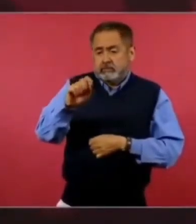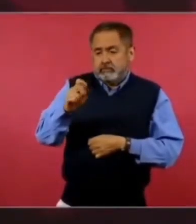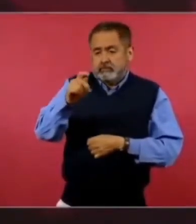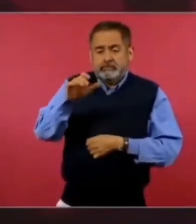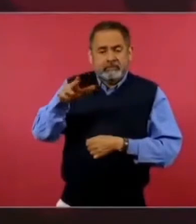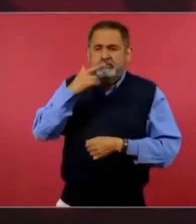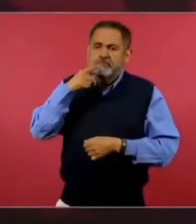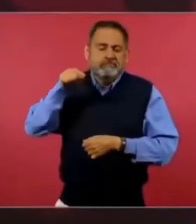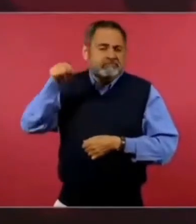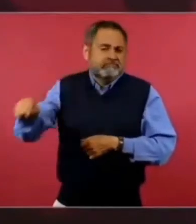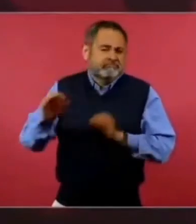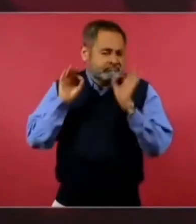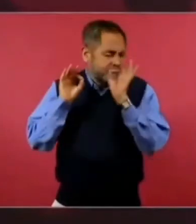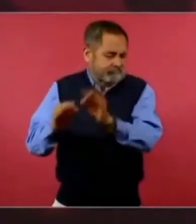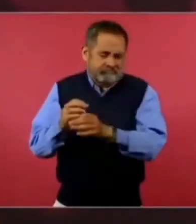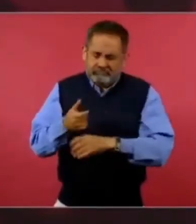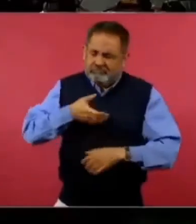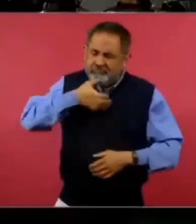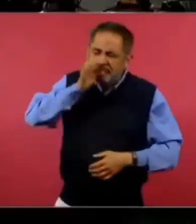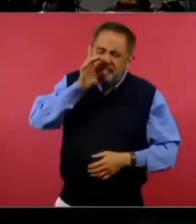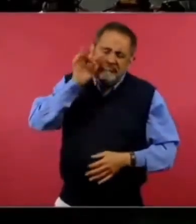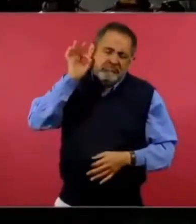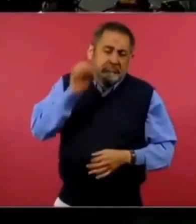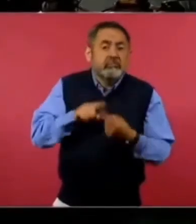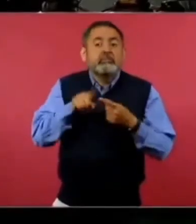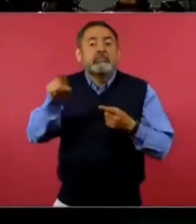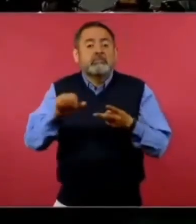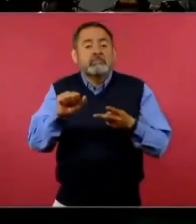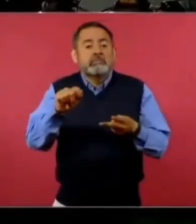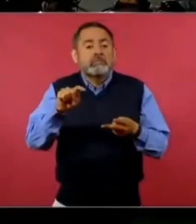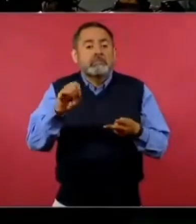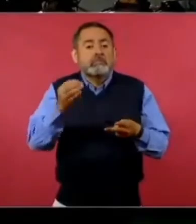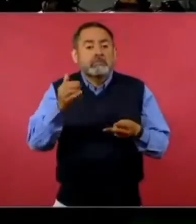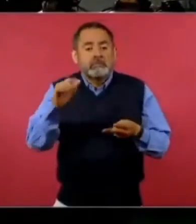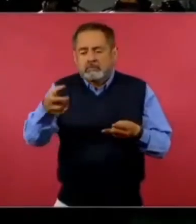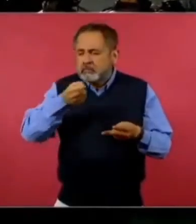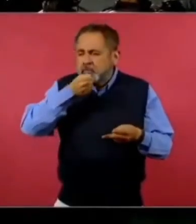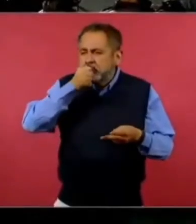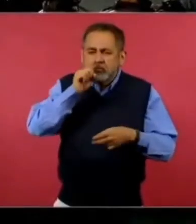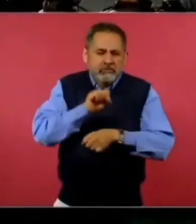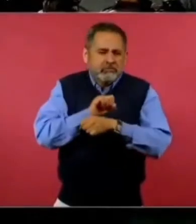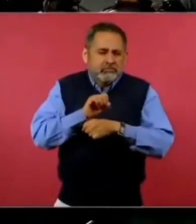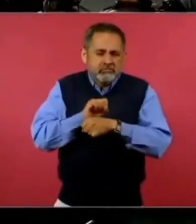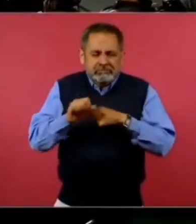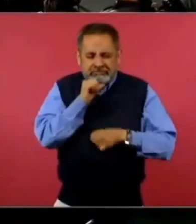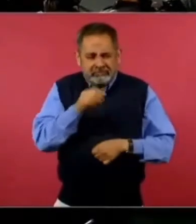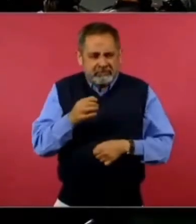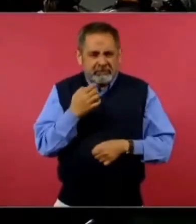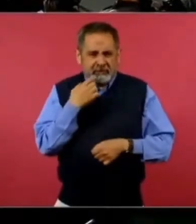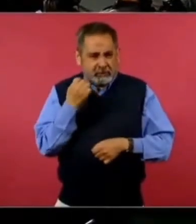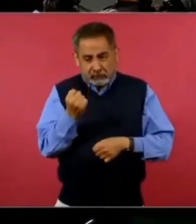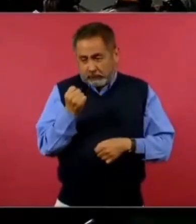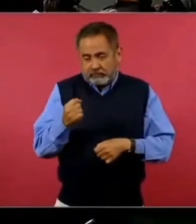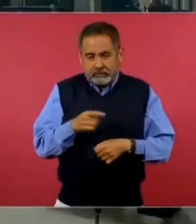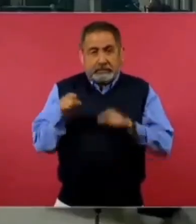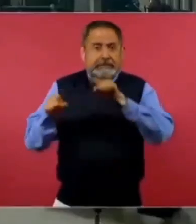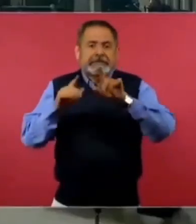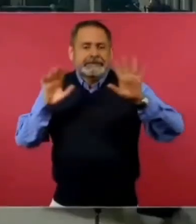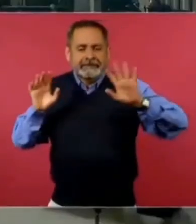Sí, y Atoyac. Y no me voy a meter en eso porque eso sí genera celos